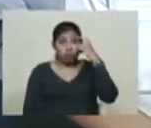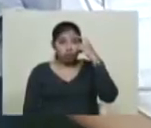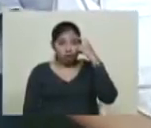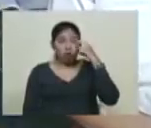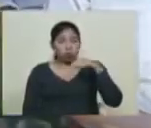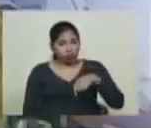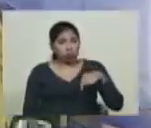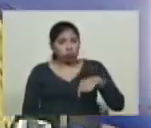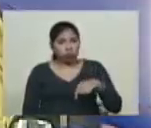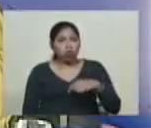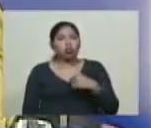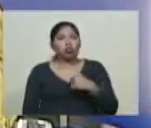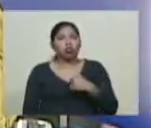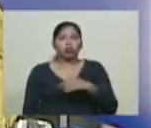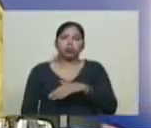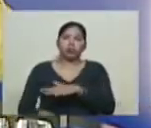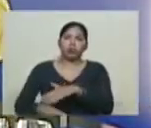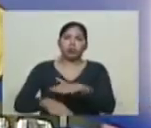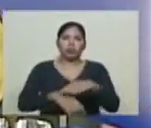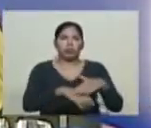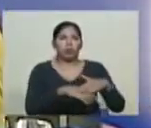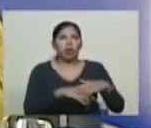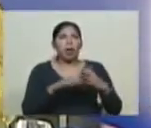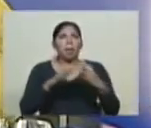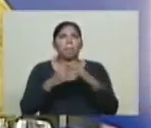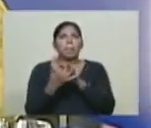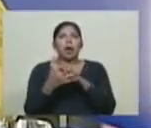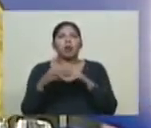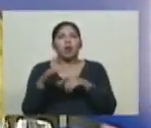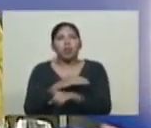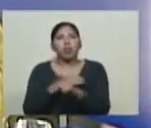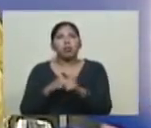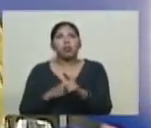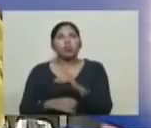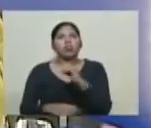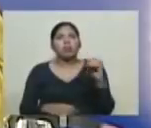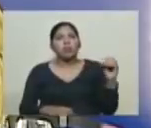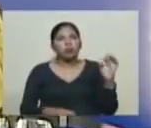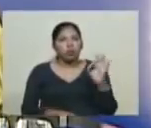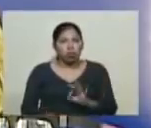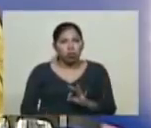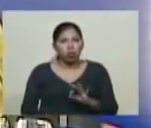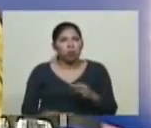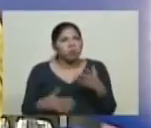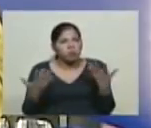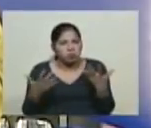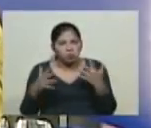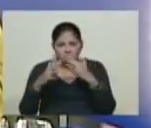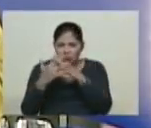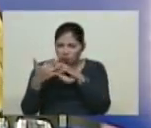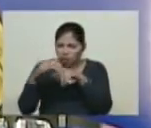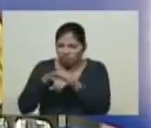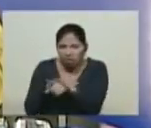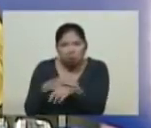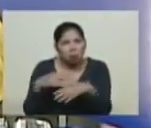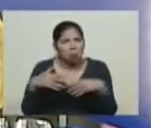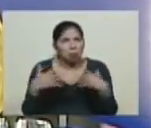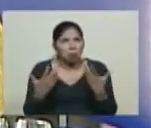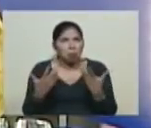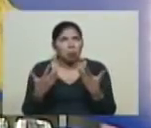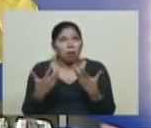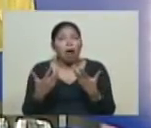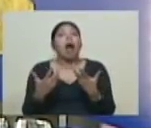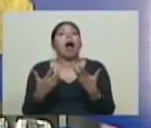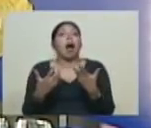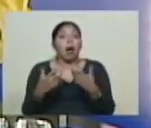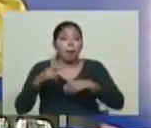hoy, yo declaré el sistema barrio adentro 100%. ¿Qué es barrio adentro? Barrio adentro es el médico de